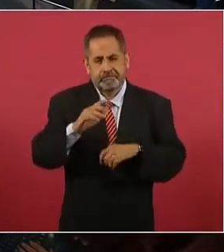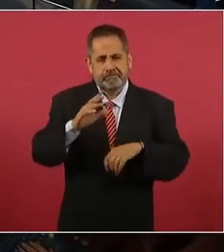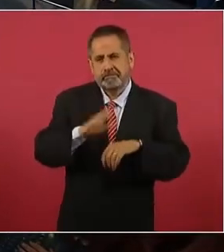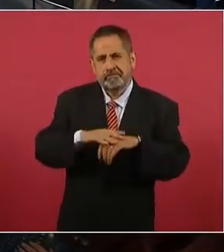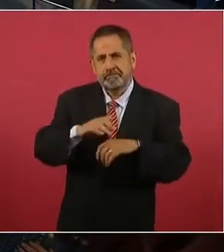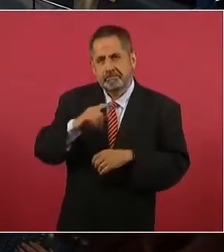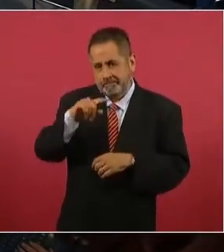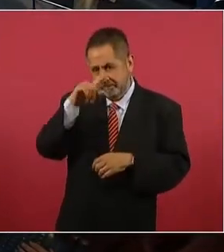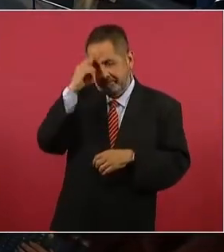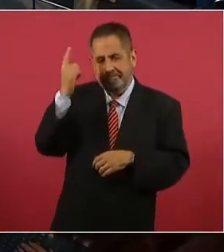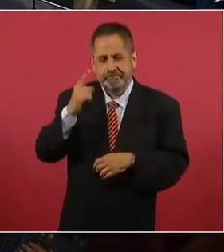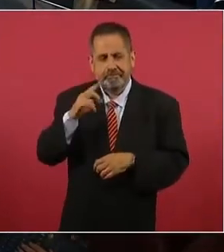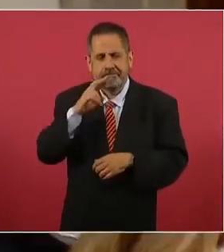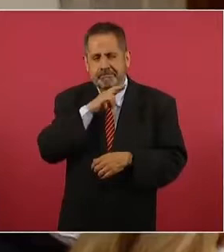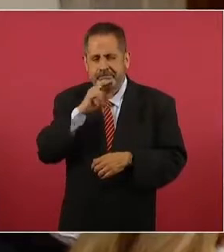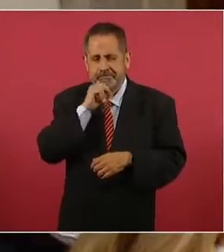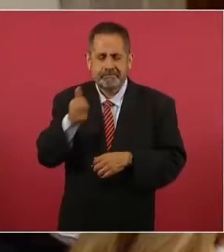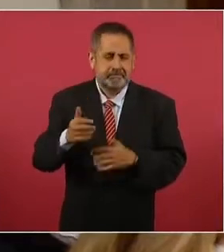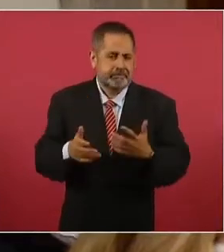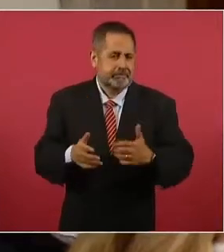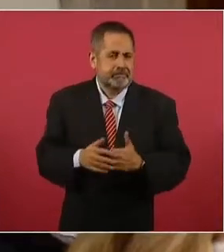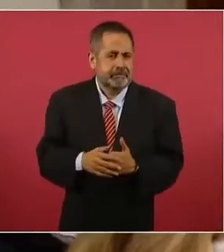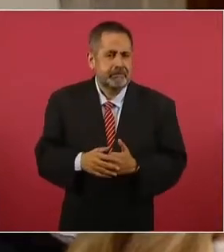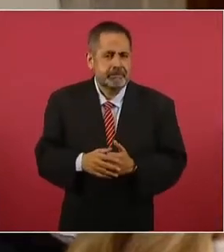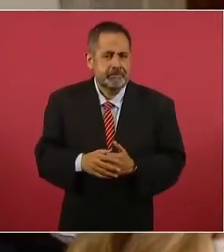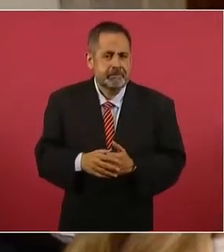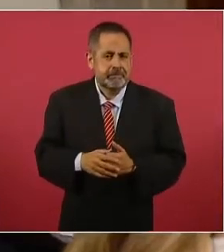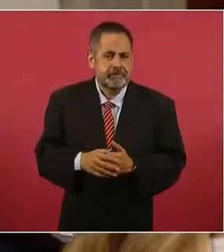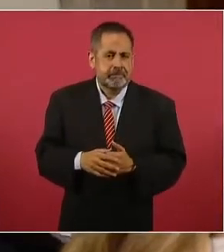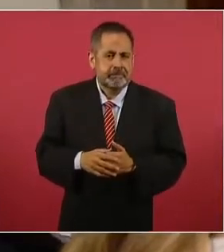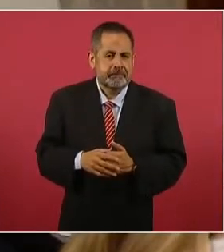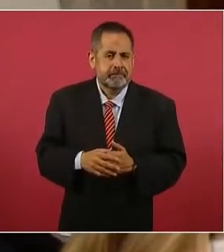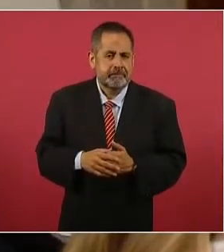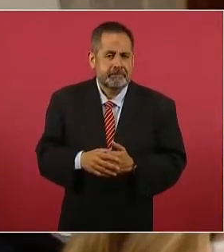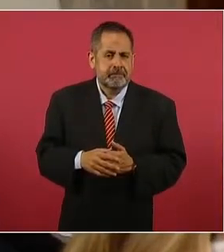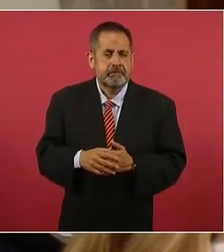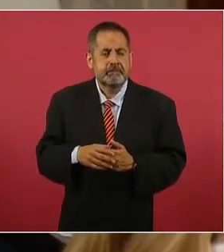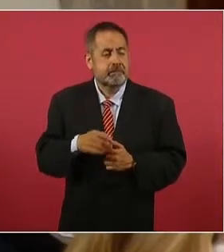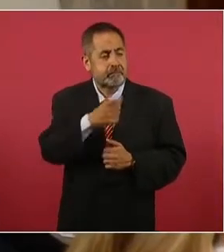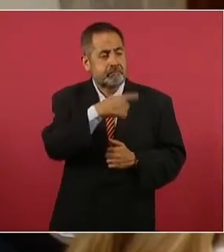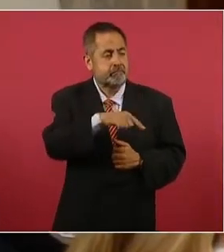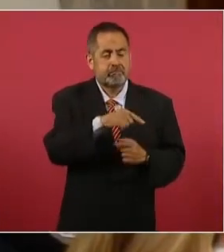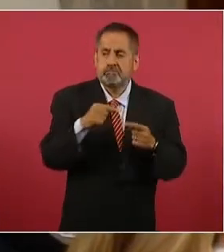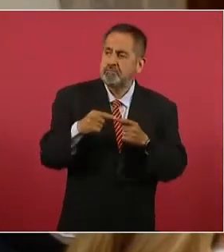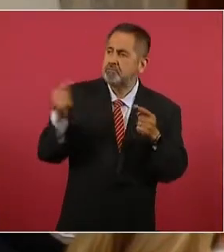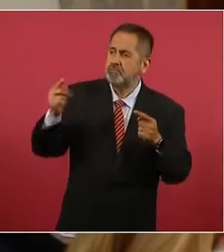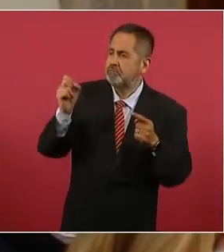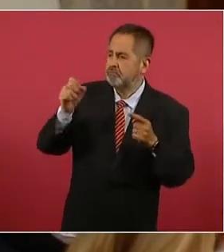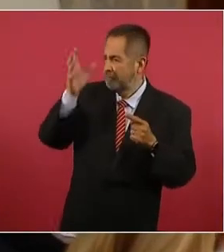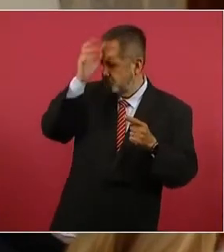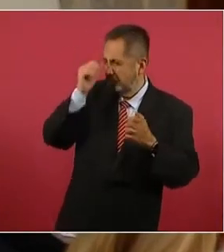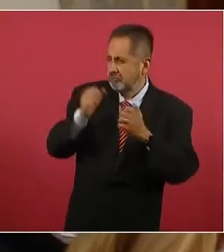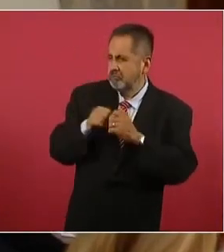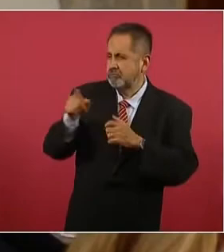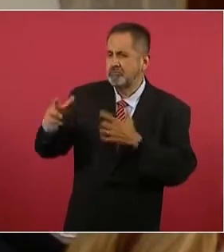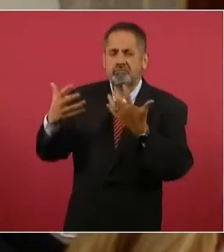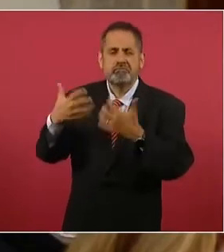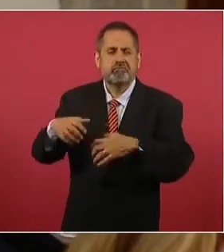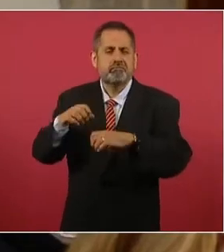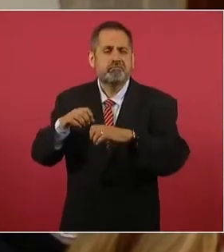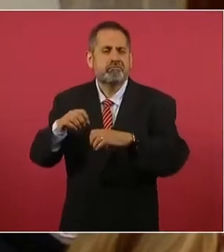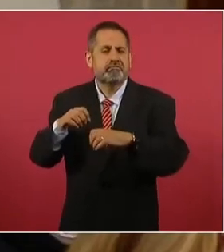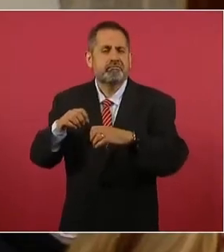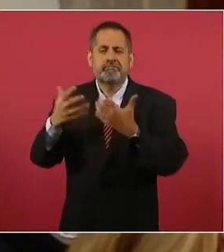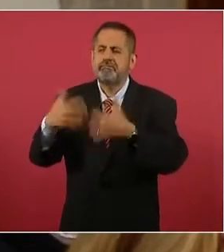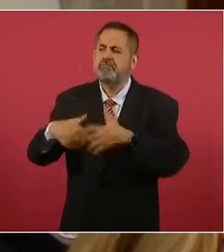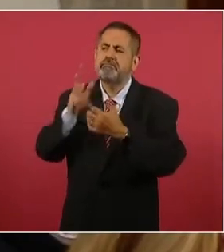Entonces aquí los que están en contra de la refinería Olmeca, pues